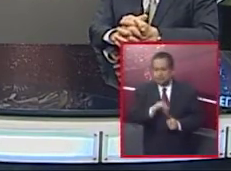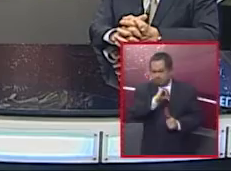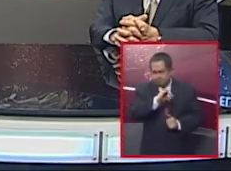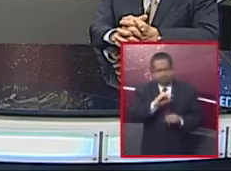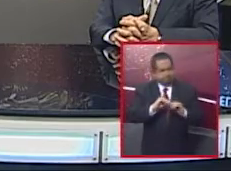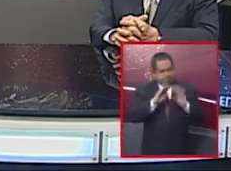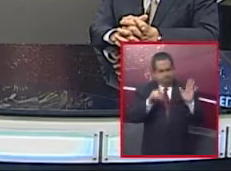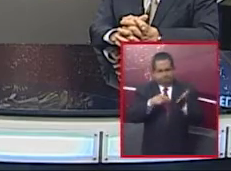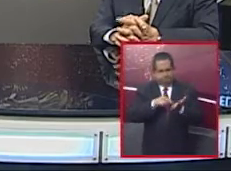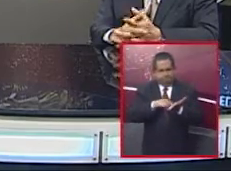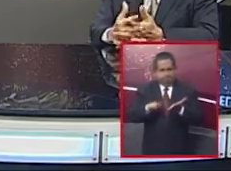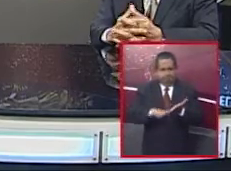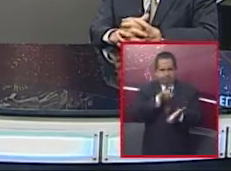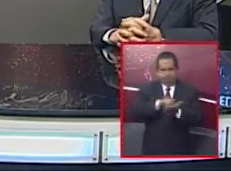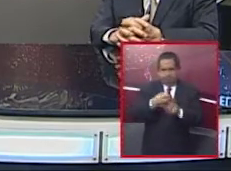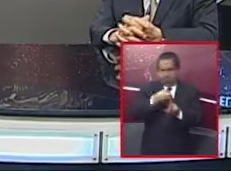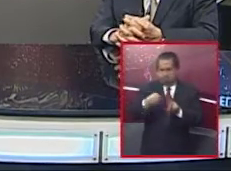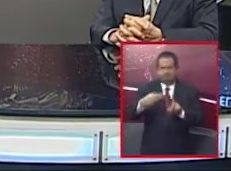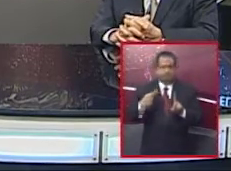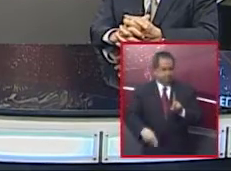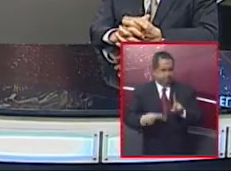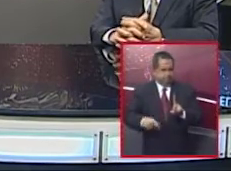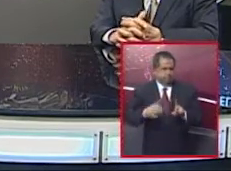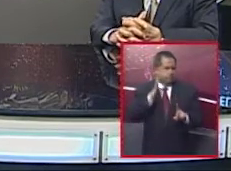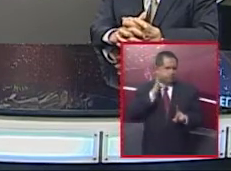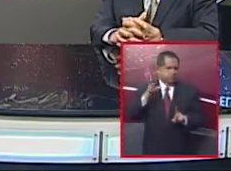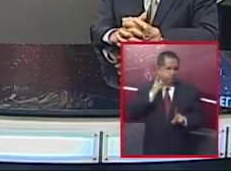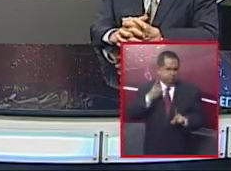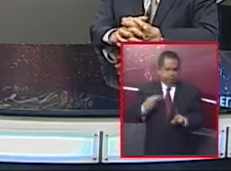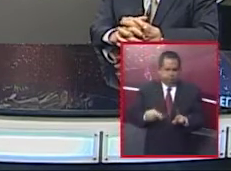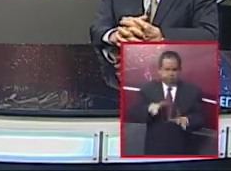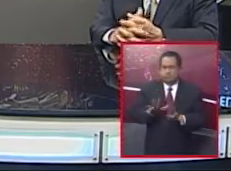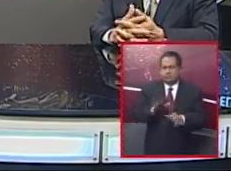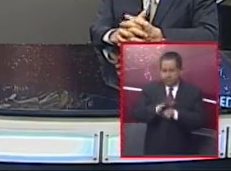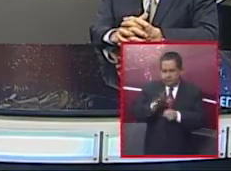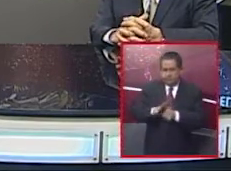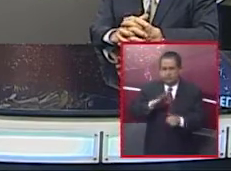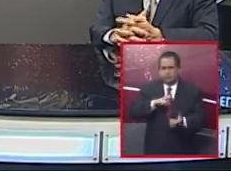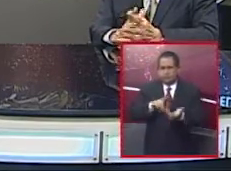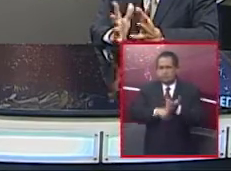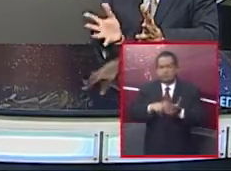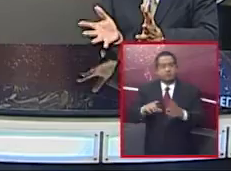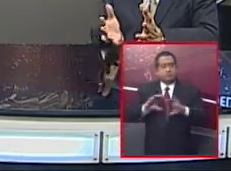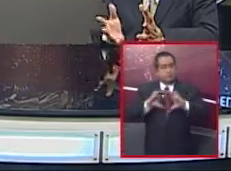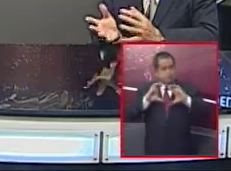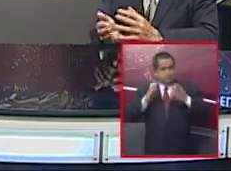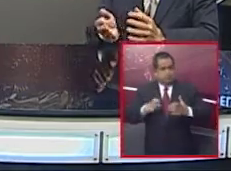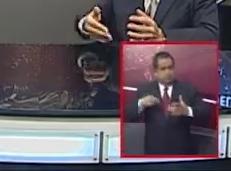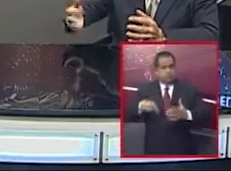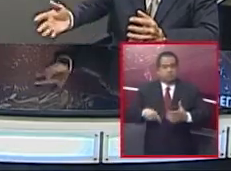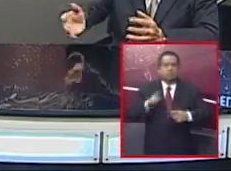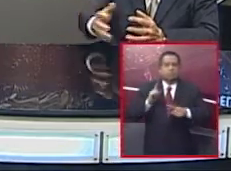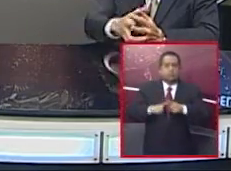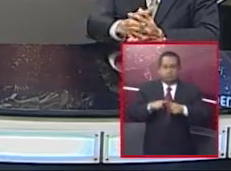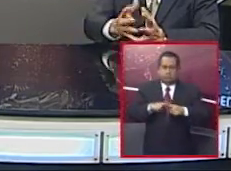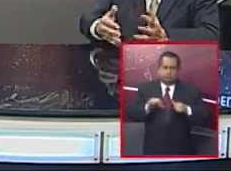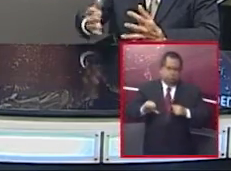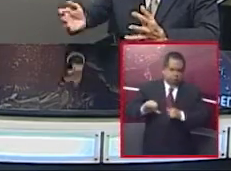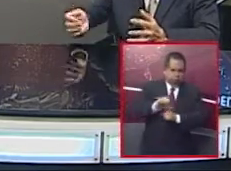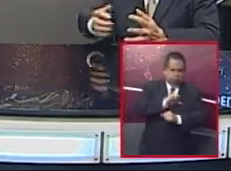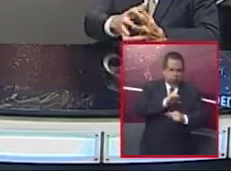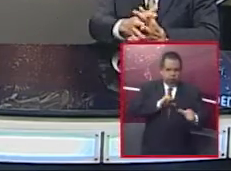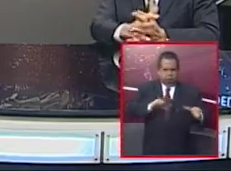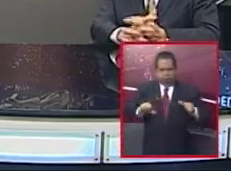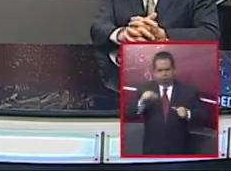luego en la ley orgánica nuestra de la Cámara de Diputados, del Congreso, el que haya esta